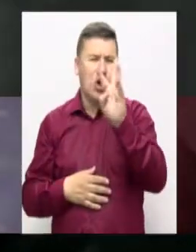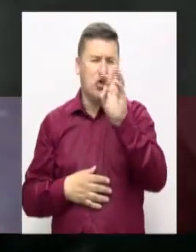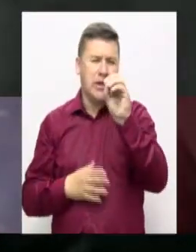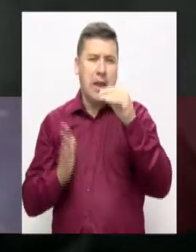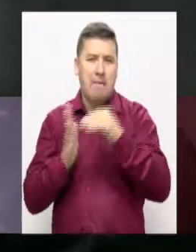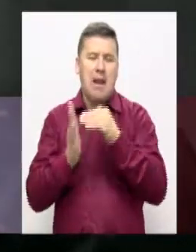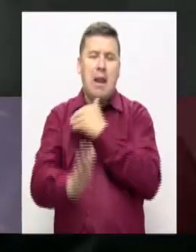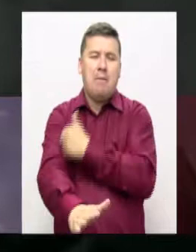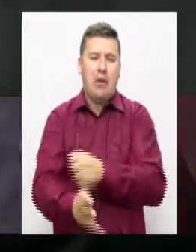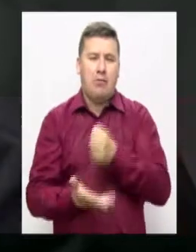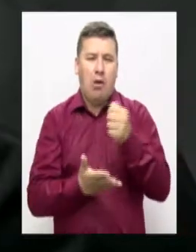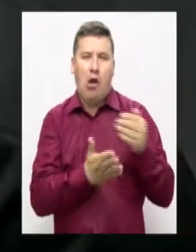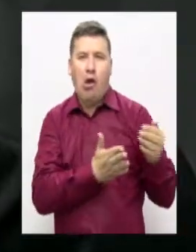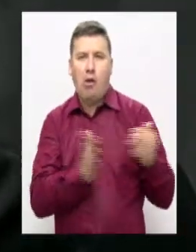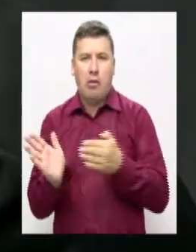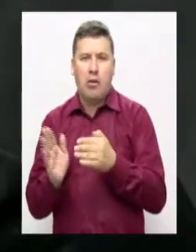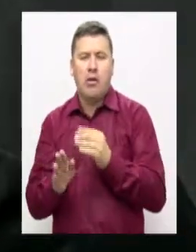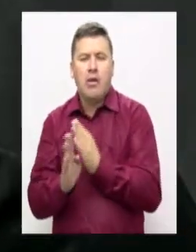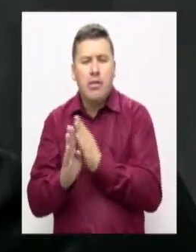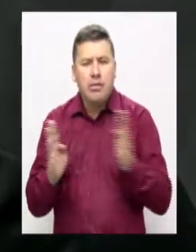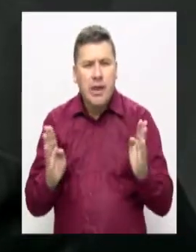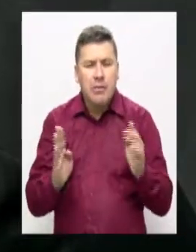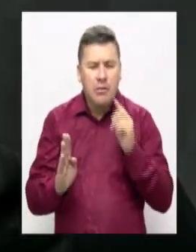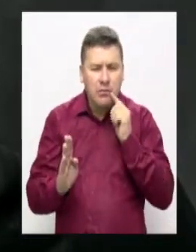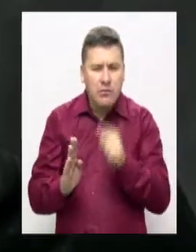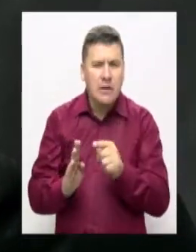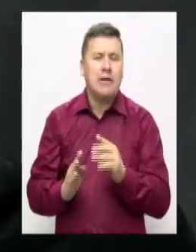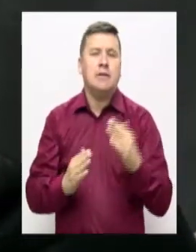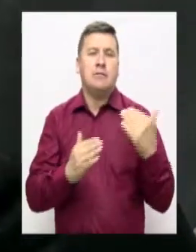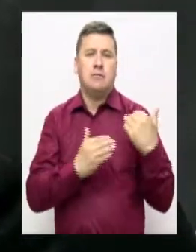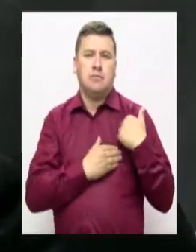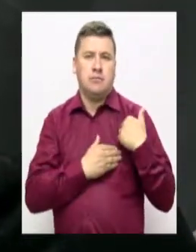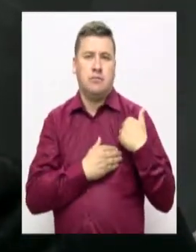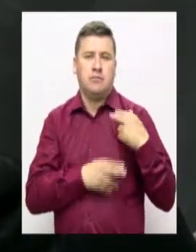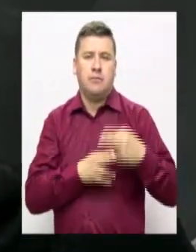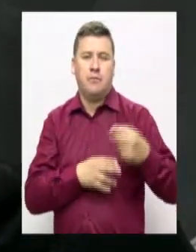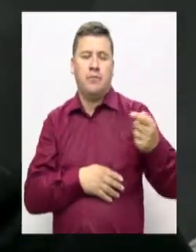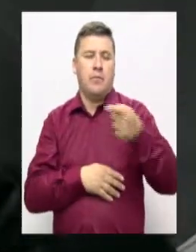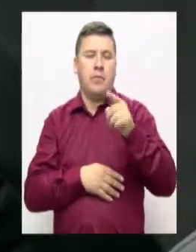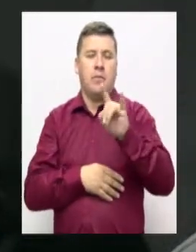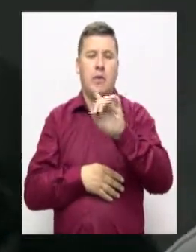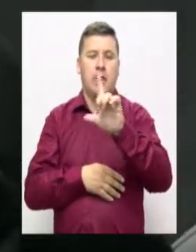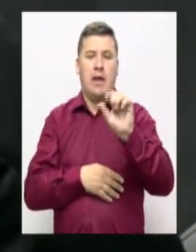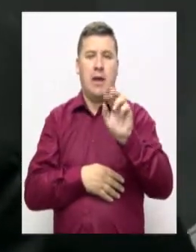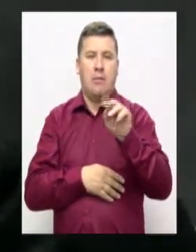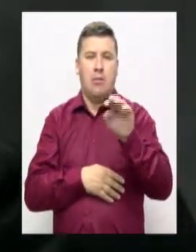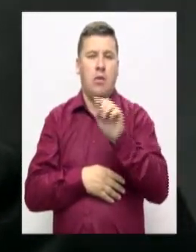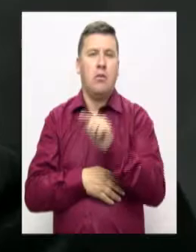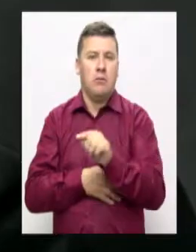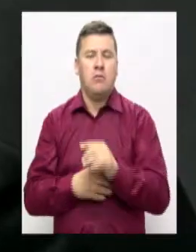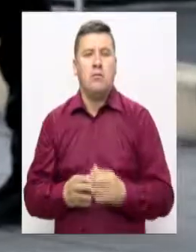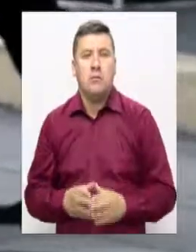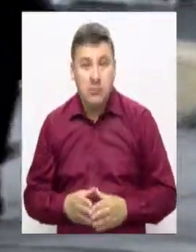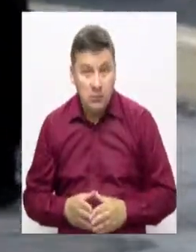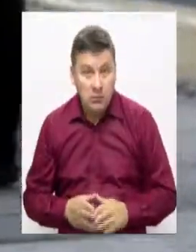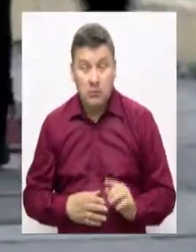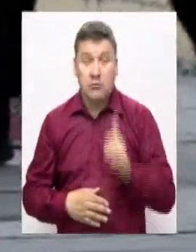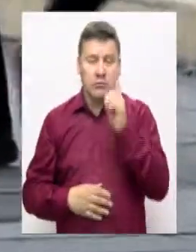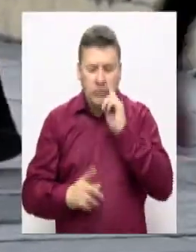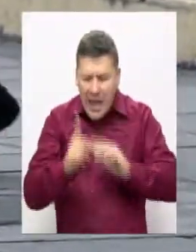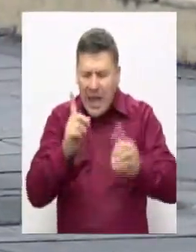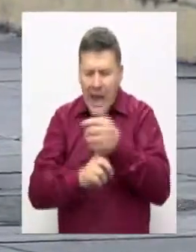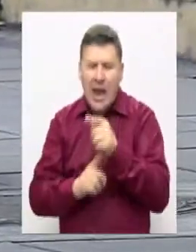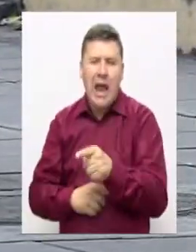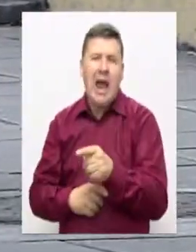más de 80 mil millones de pesos durante el periodo de intervención a cargo del agente Guillermo Enrique Grosso Sandoval. Este